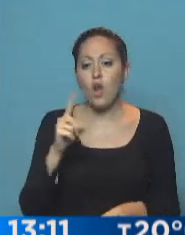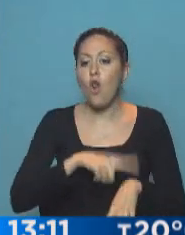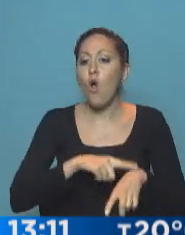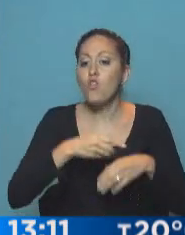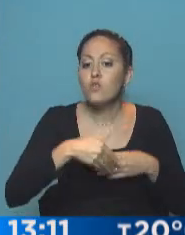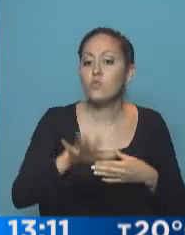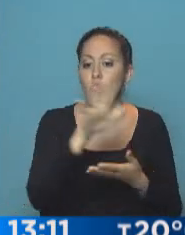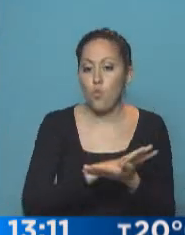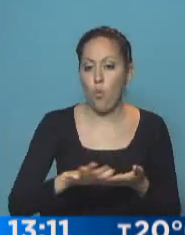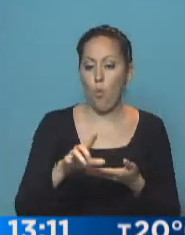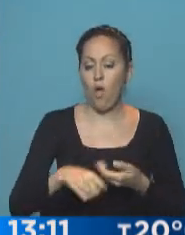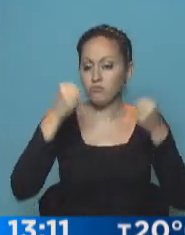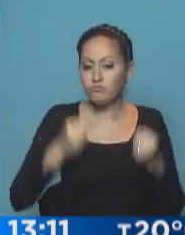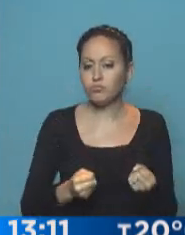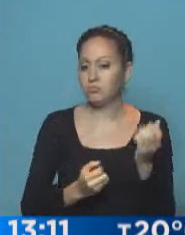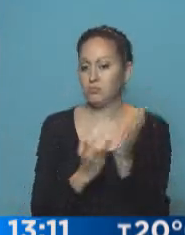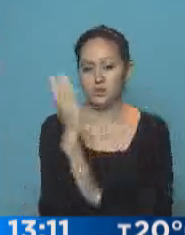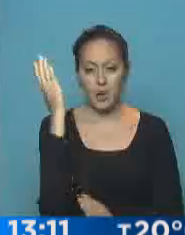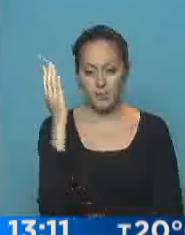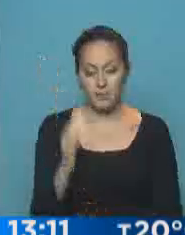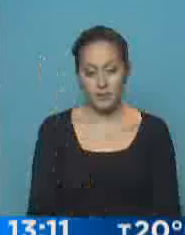ahí estaremos tan firmes como siempre.